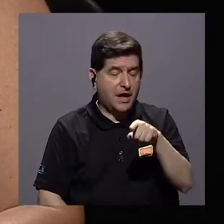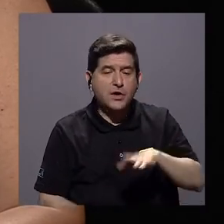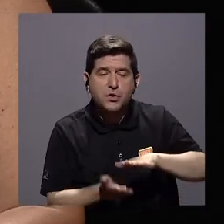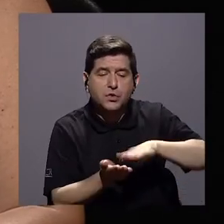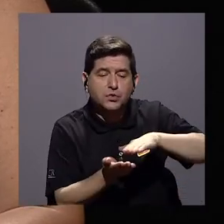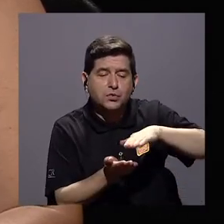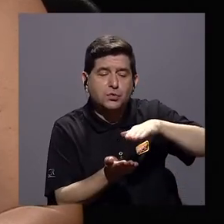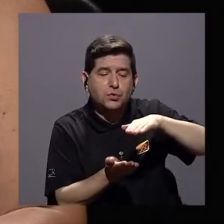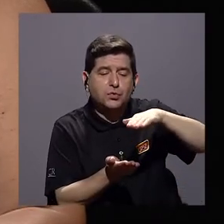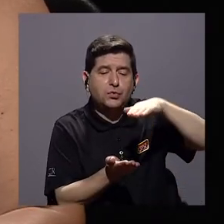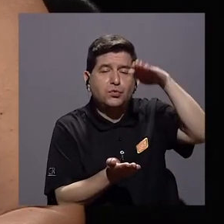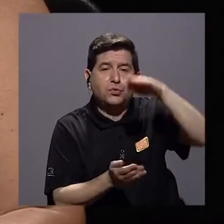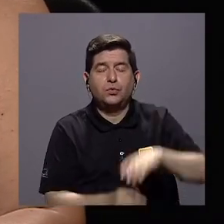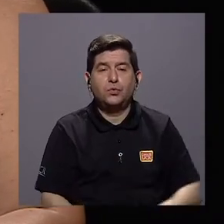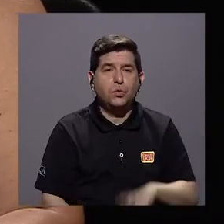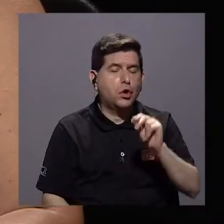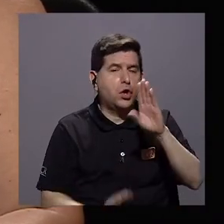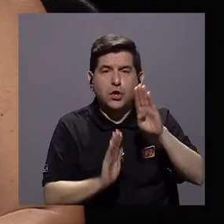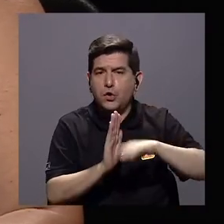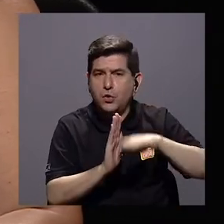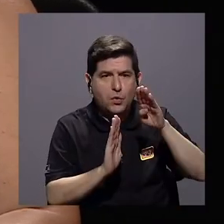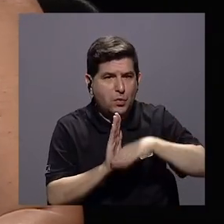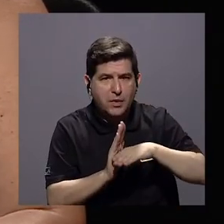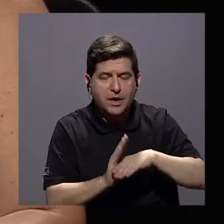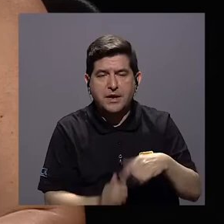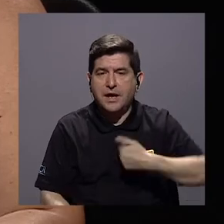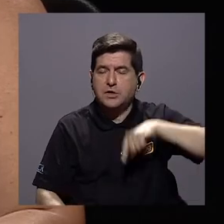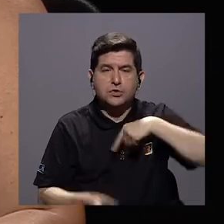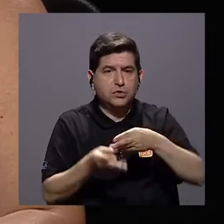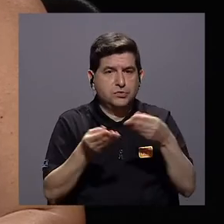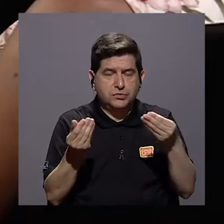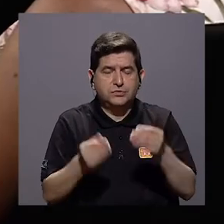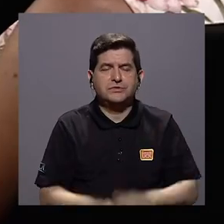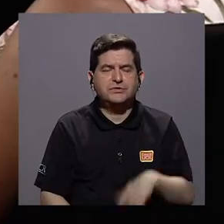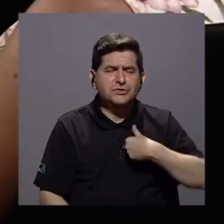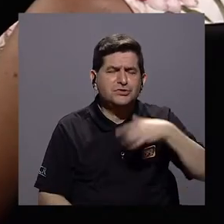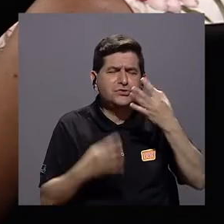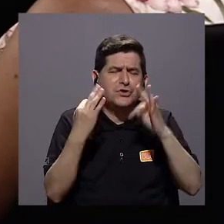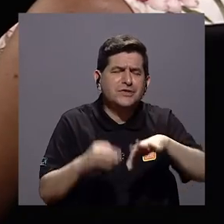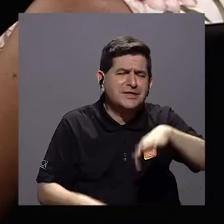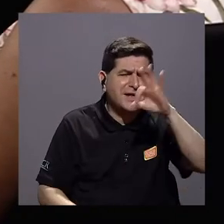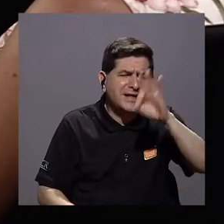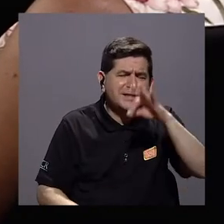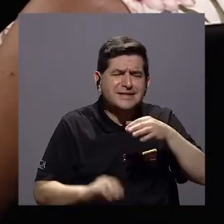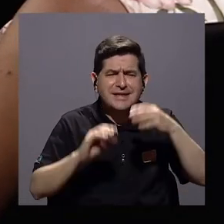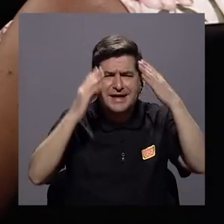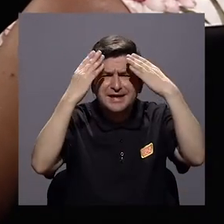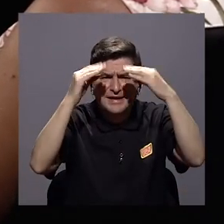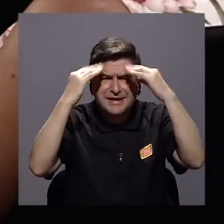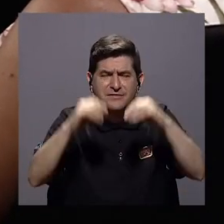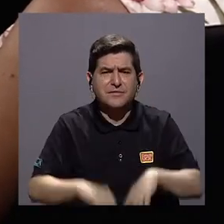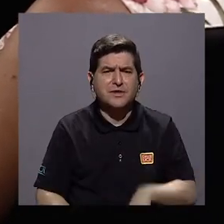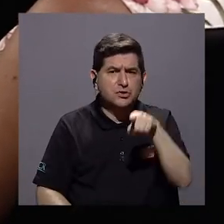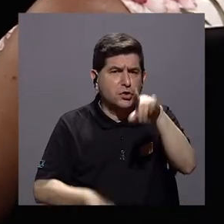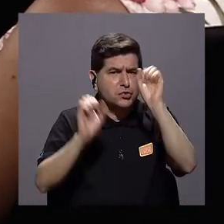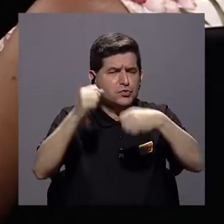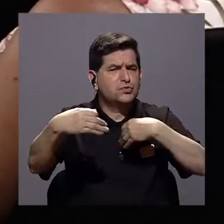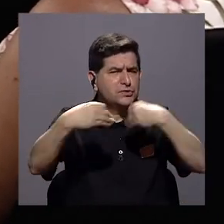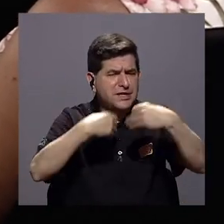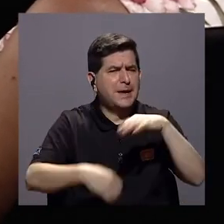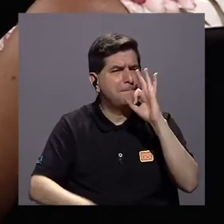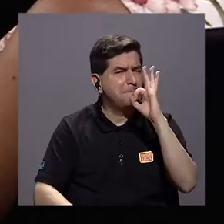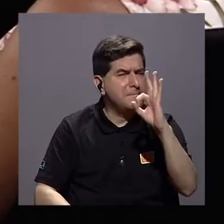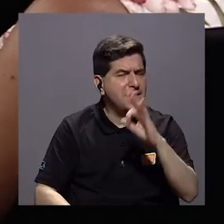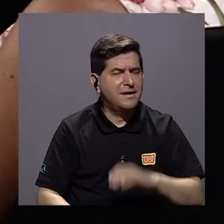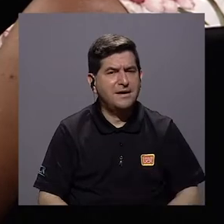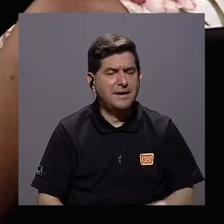han ido aumentando y no son más baratos que los que estamos produciendo. Traté de encontrar ese dato y me gustaría entonces que me lo pueda